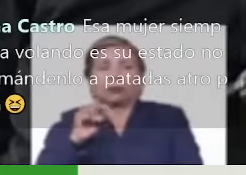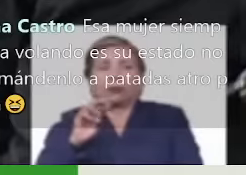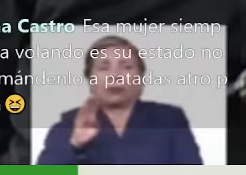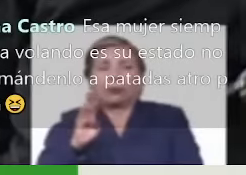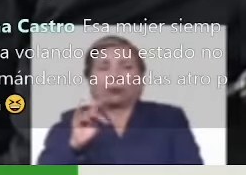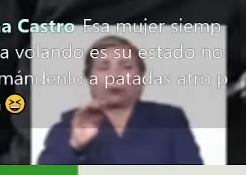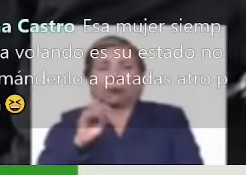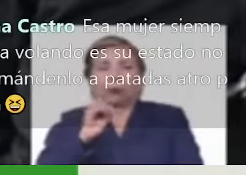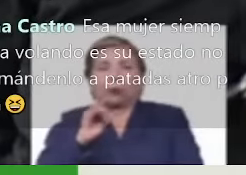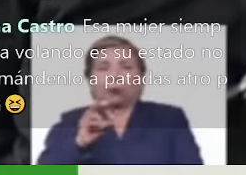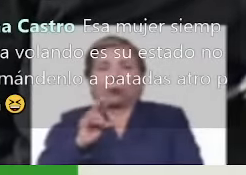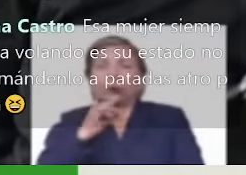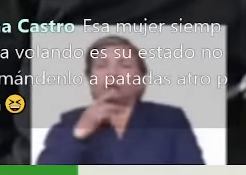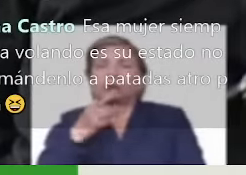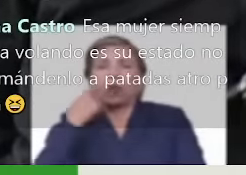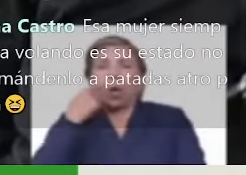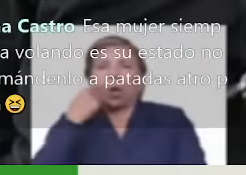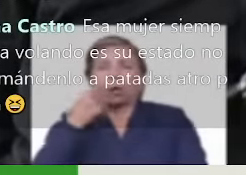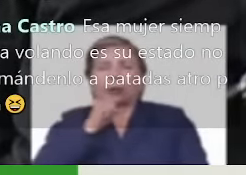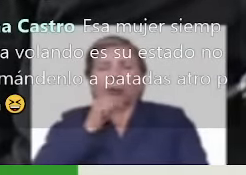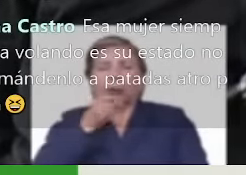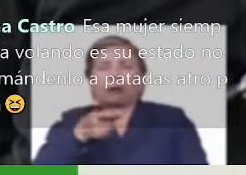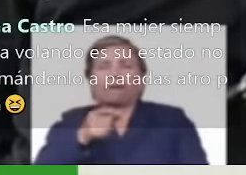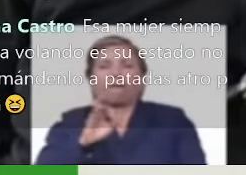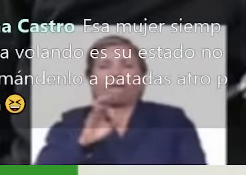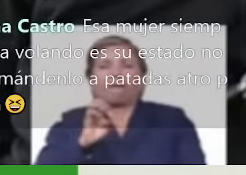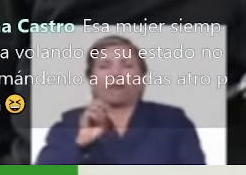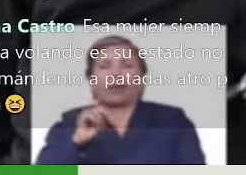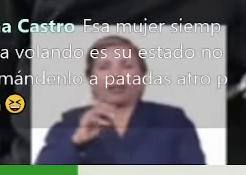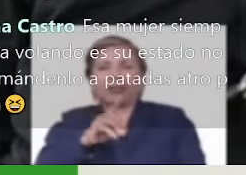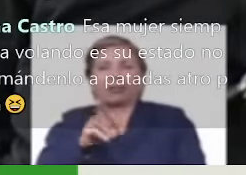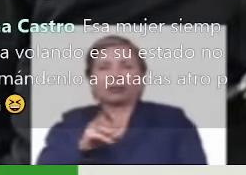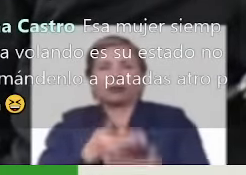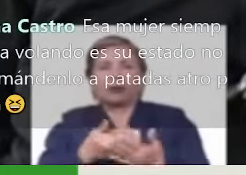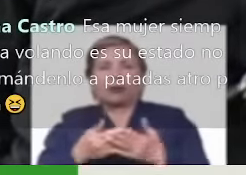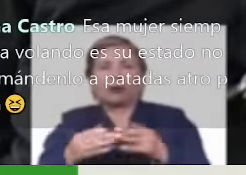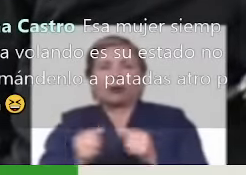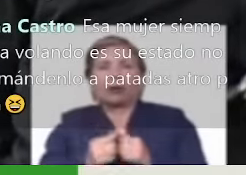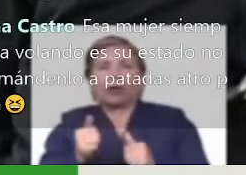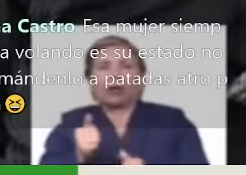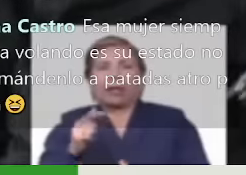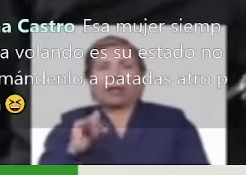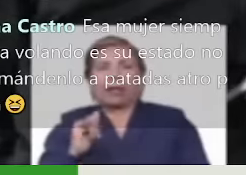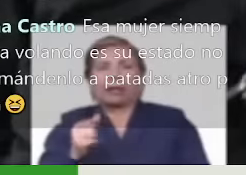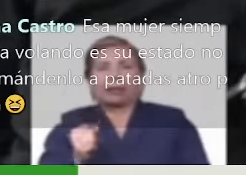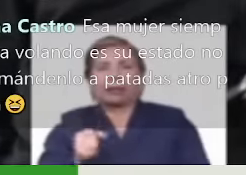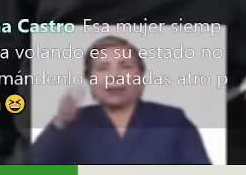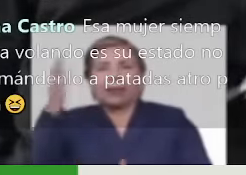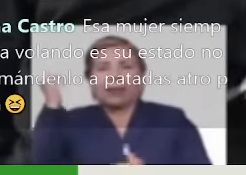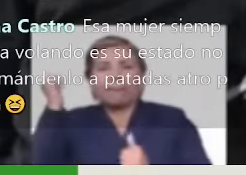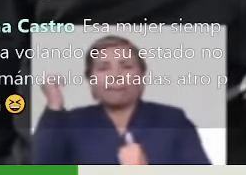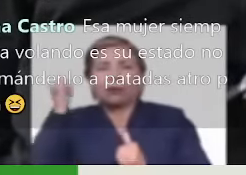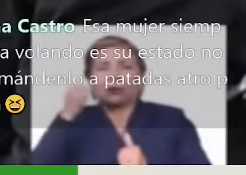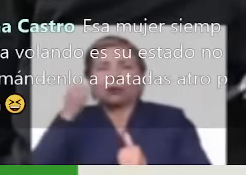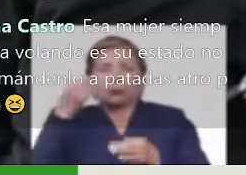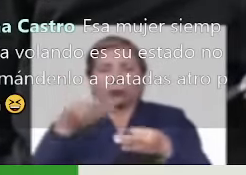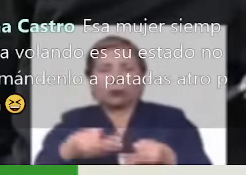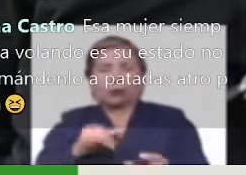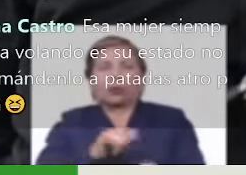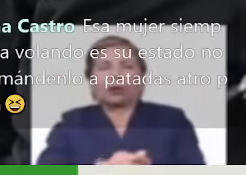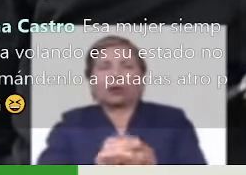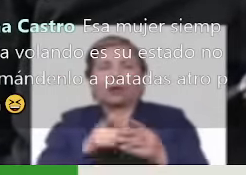de el señor Jorge Hernández Fernández, identificado con el alias El Español, aseguró que